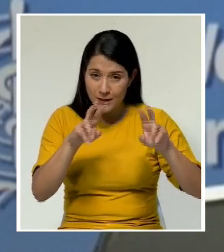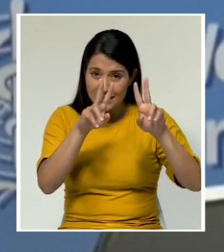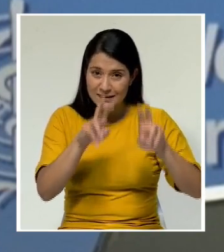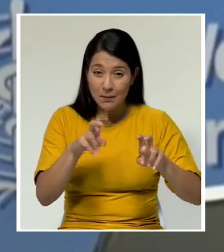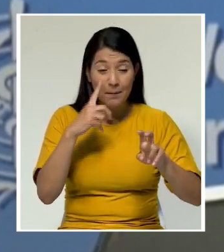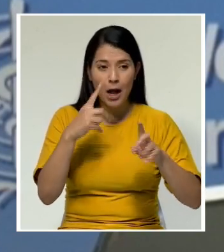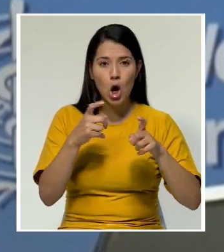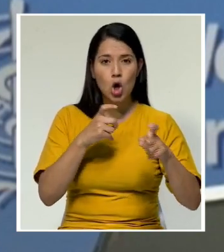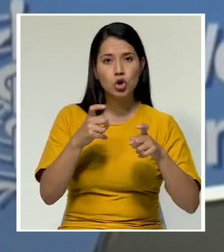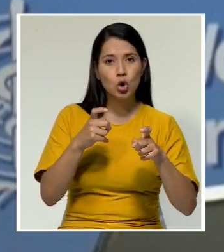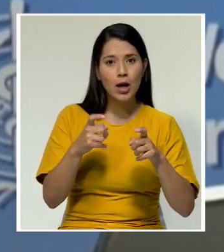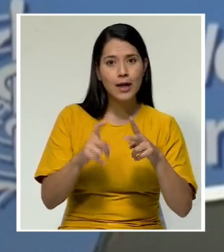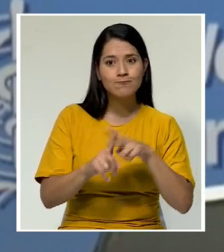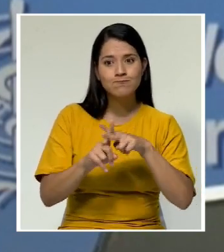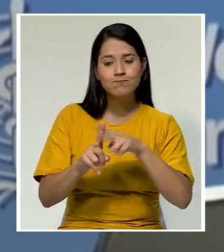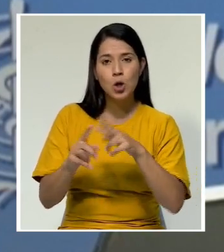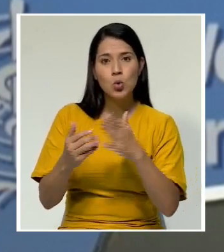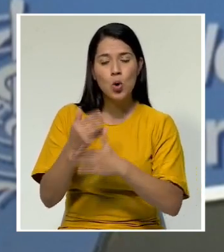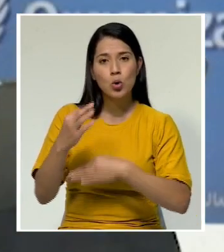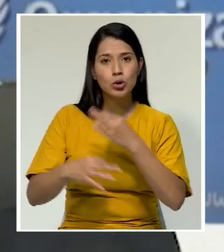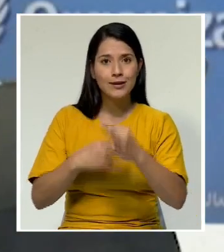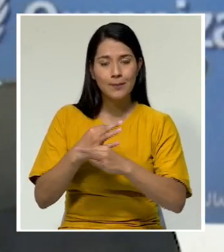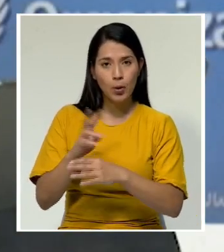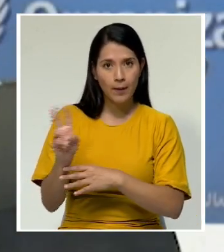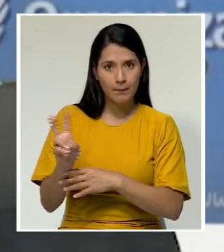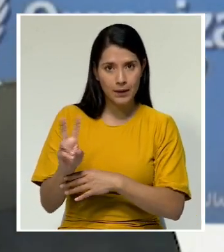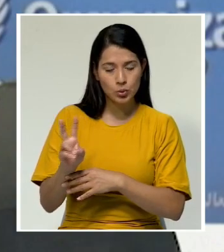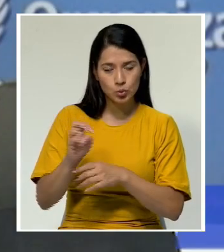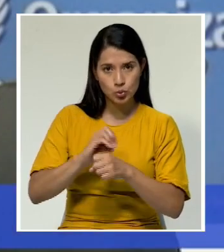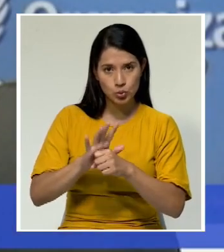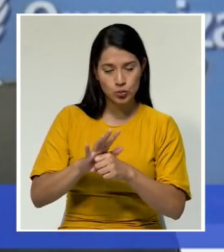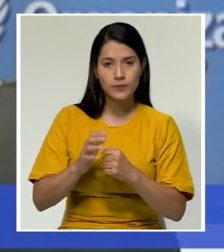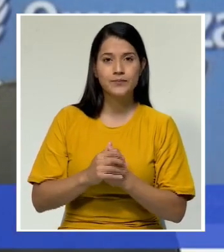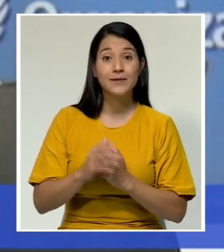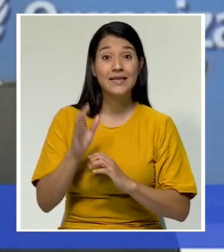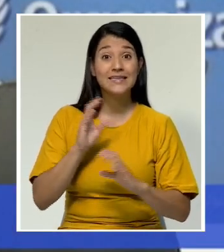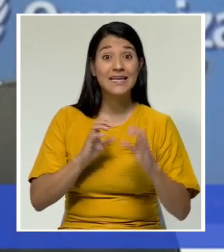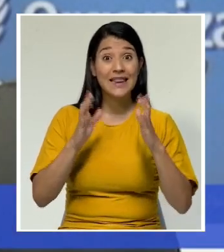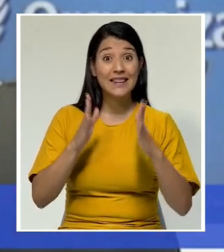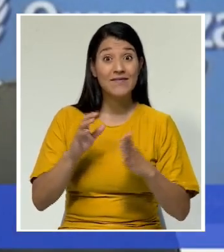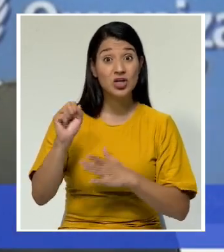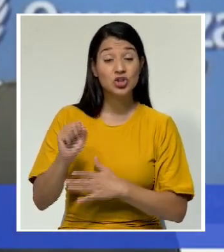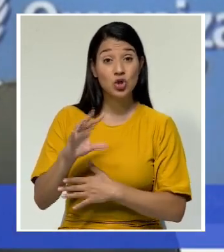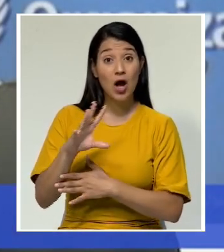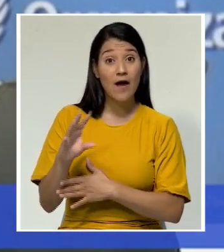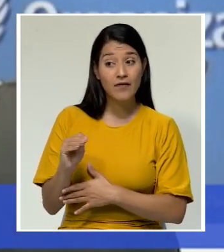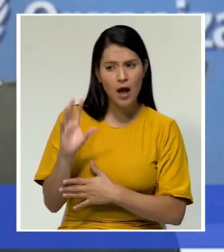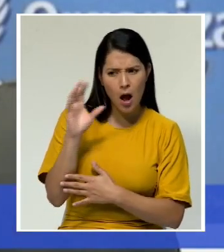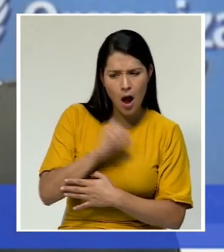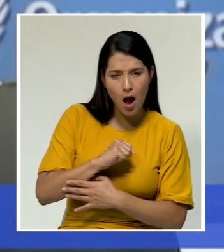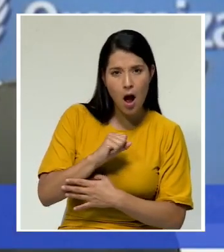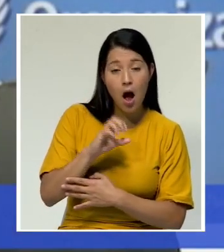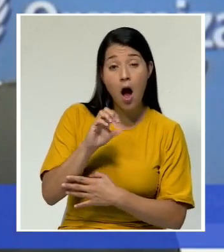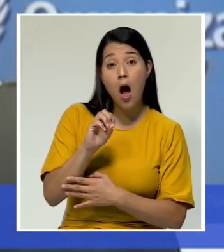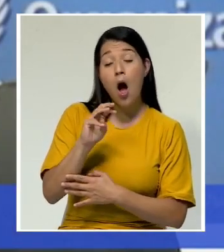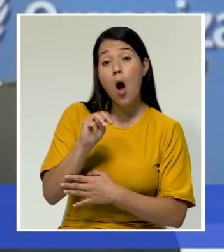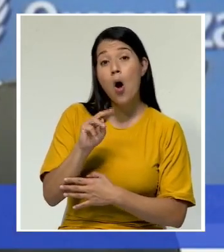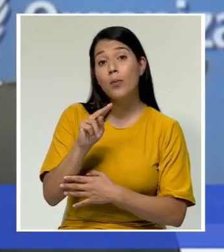más costumbres, más curiosidades, más cultura rural. Le presentamos